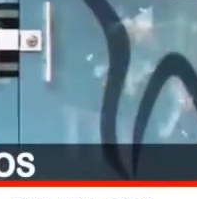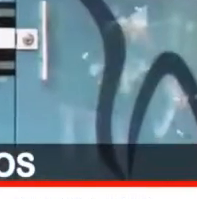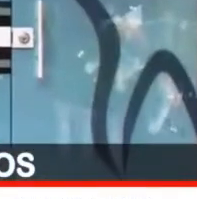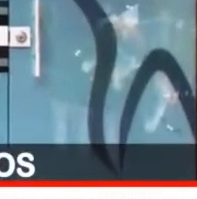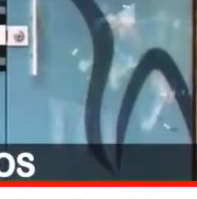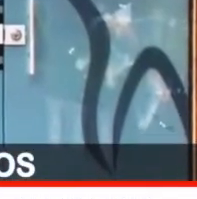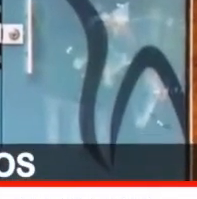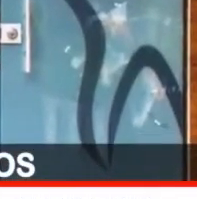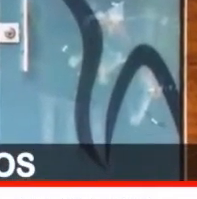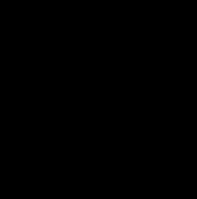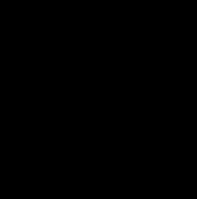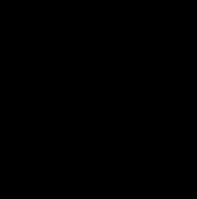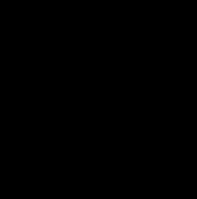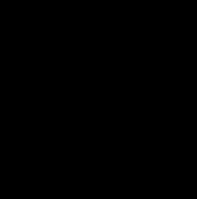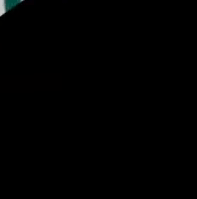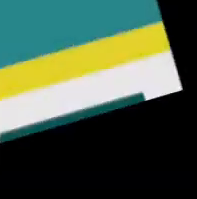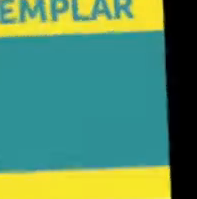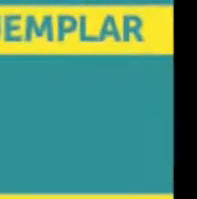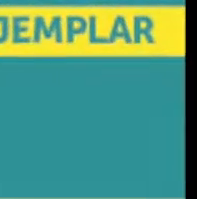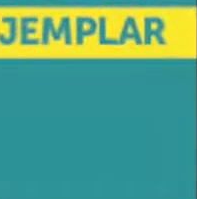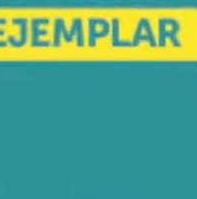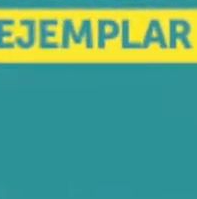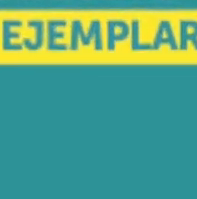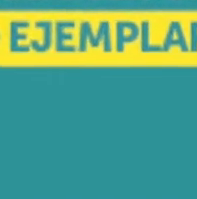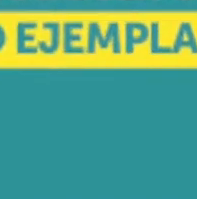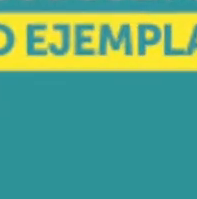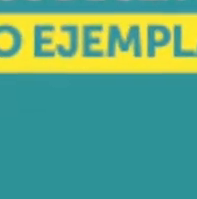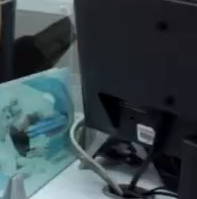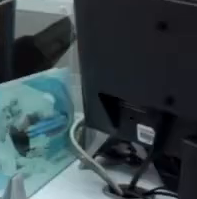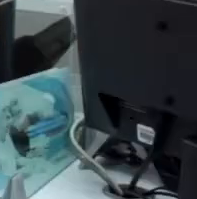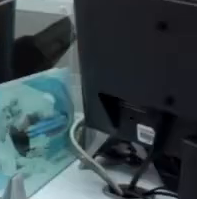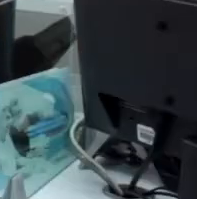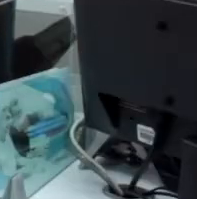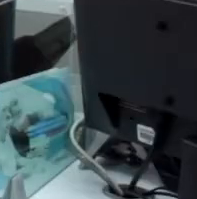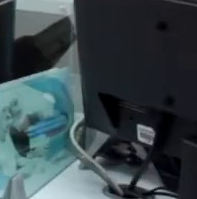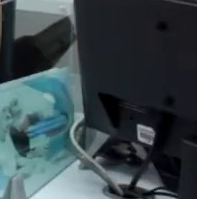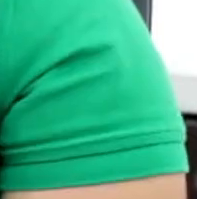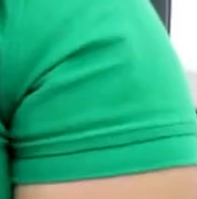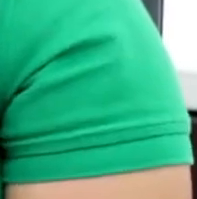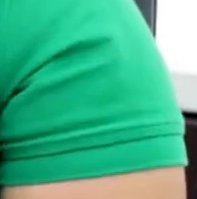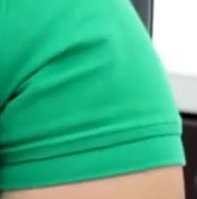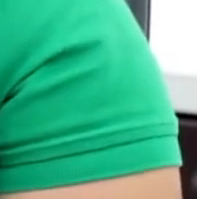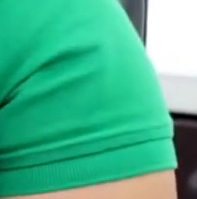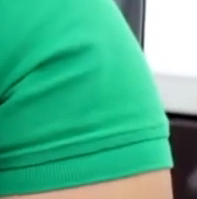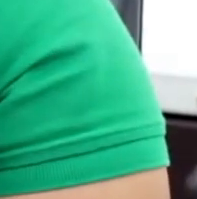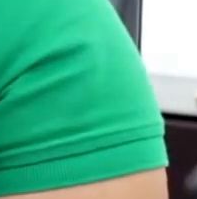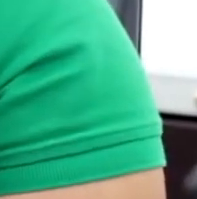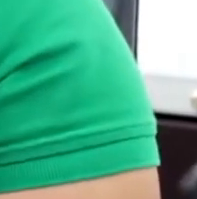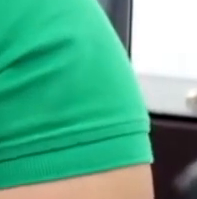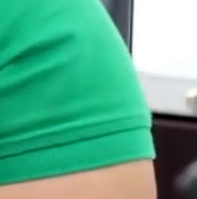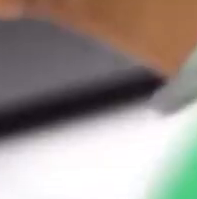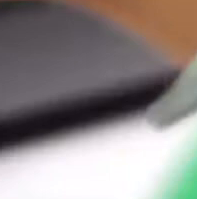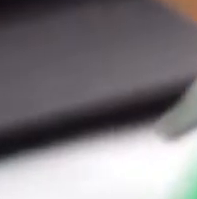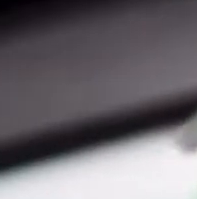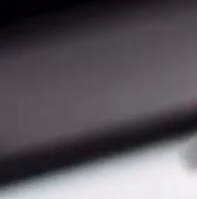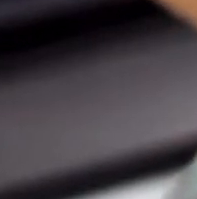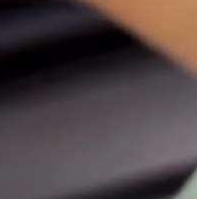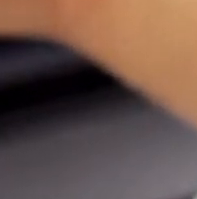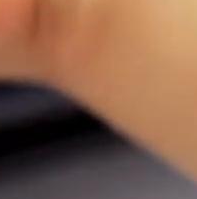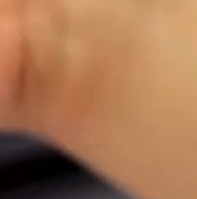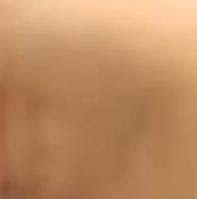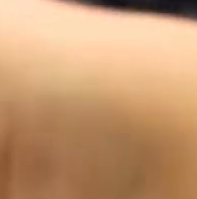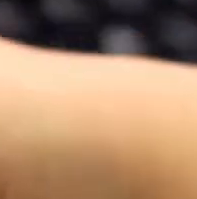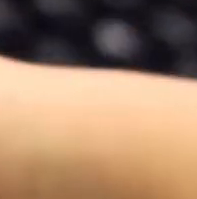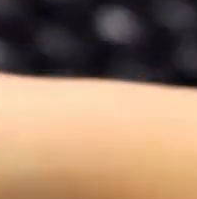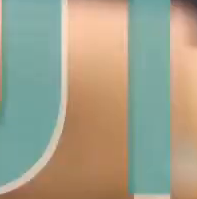ultrasonido. Valoración gratuita. Tarjeta débito cupo rotativo con Ultrasan. Solicítela ya en nuestra oficina de Credeportes Barranca y empiece a disfrutar